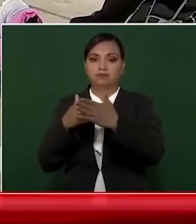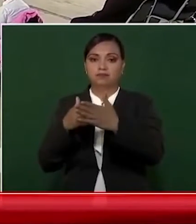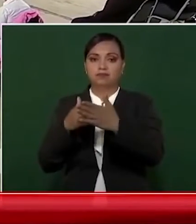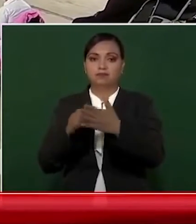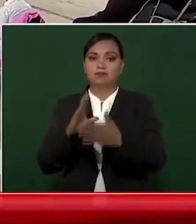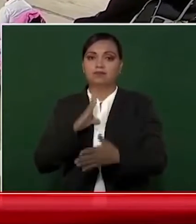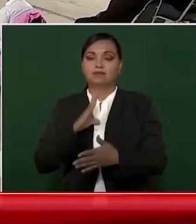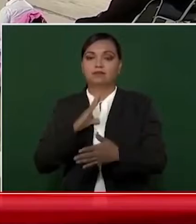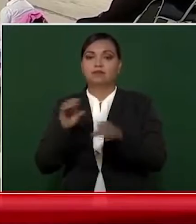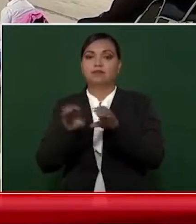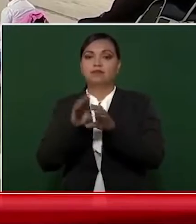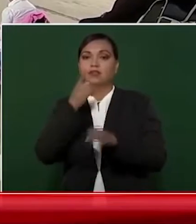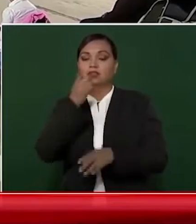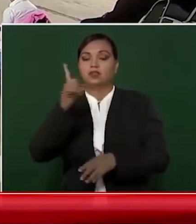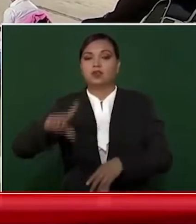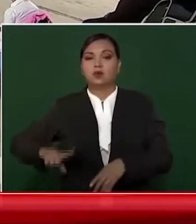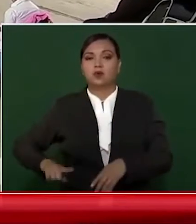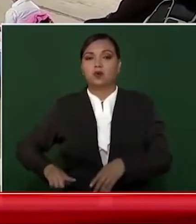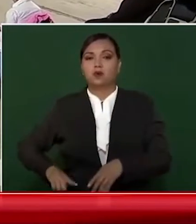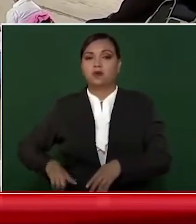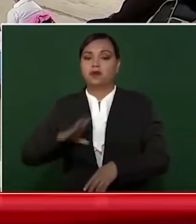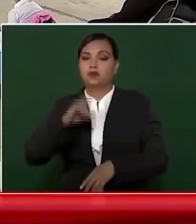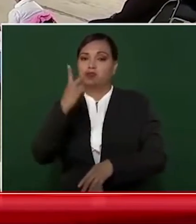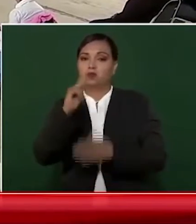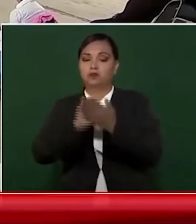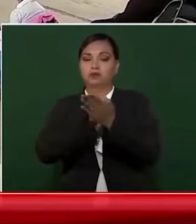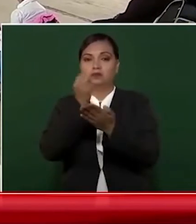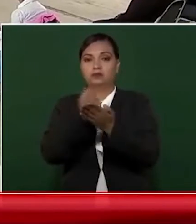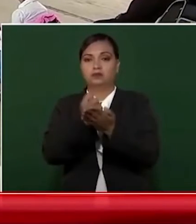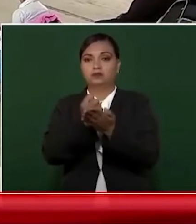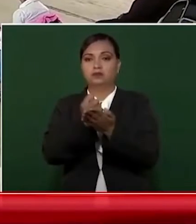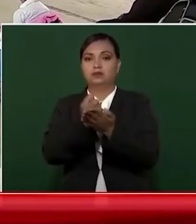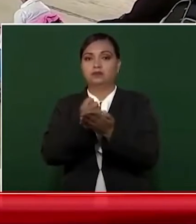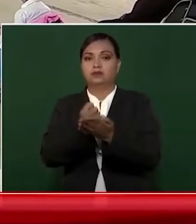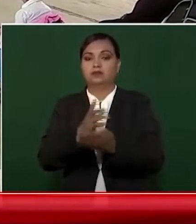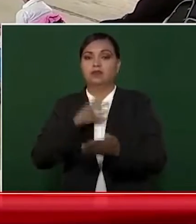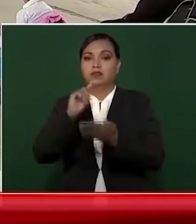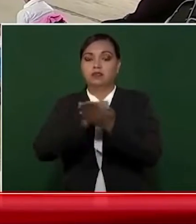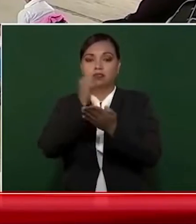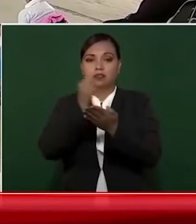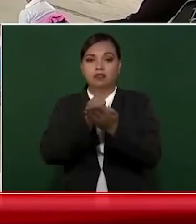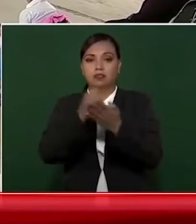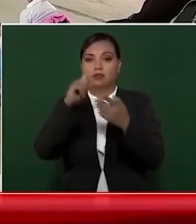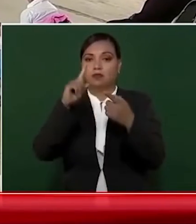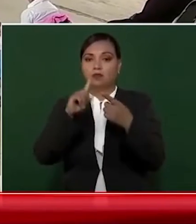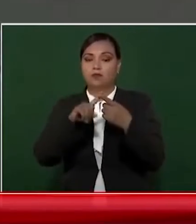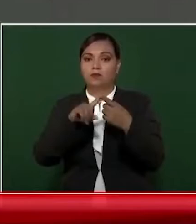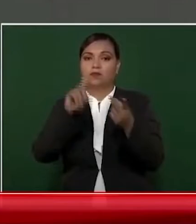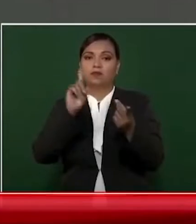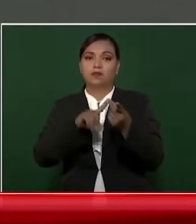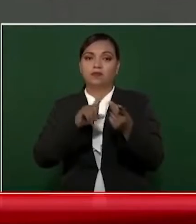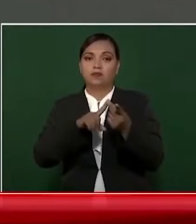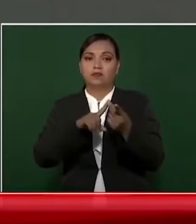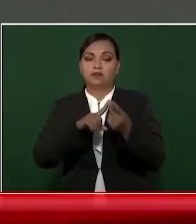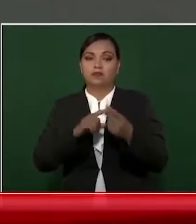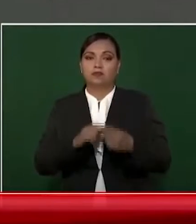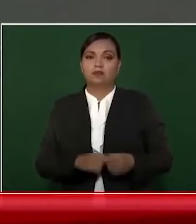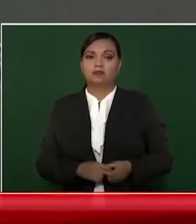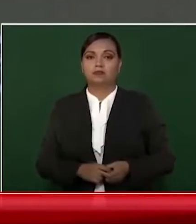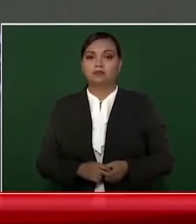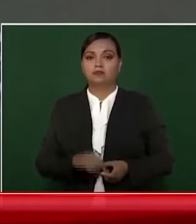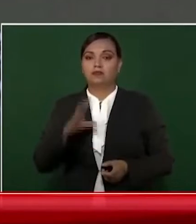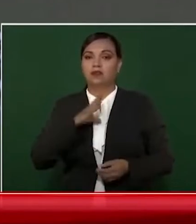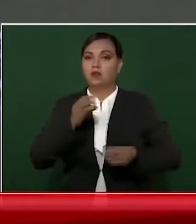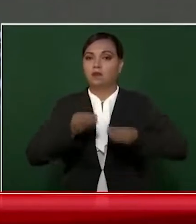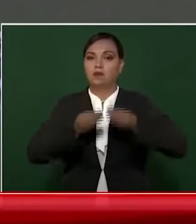Hay, como lo menciona el gobernador, dos Tamaulipas. Hay un Tamaulipas en donde